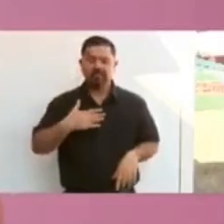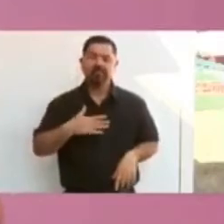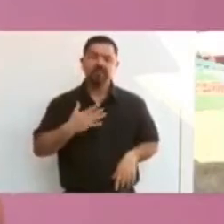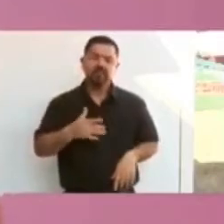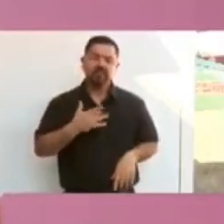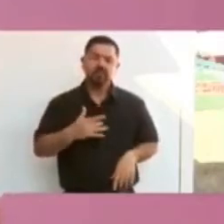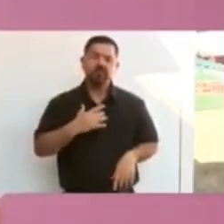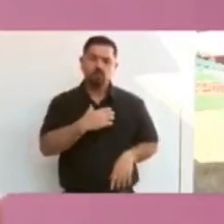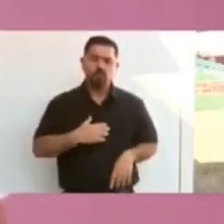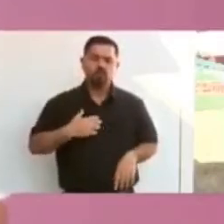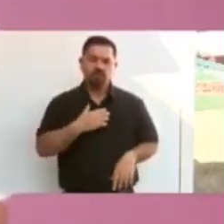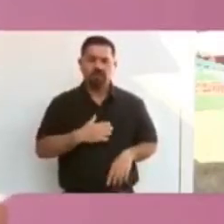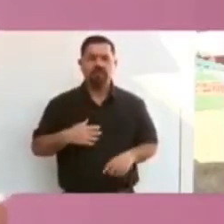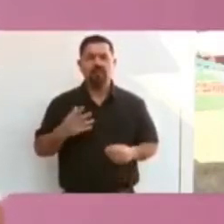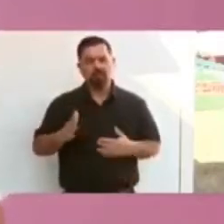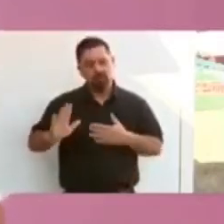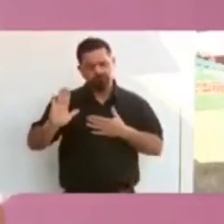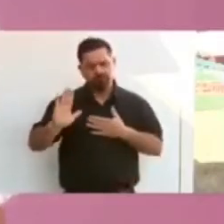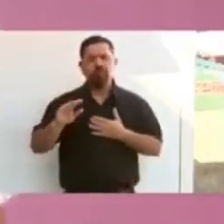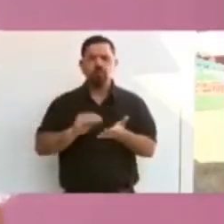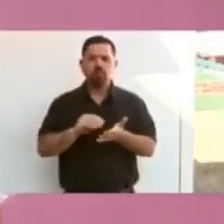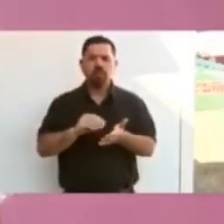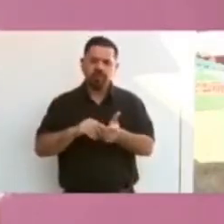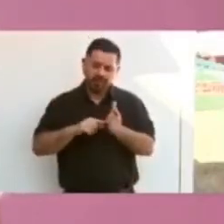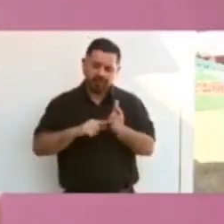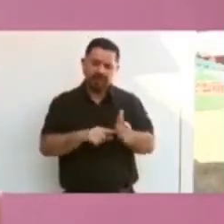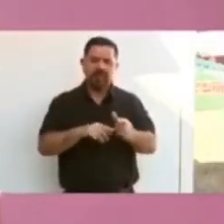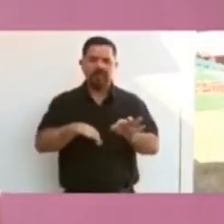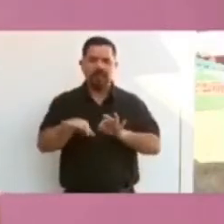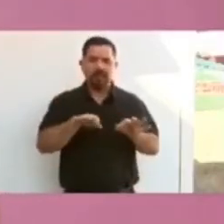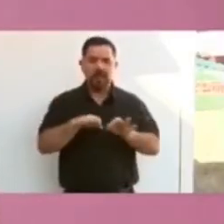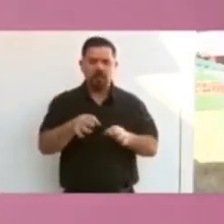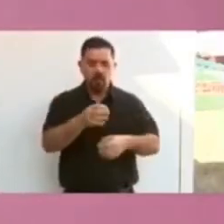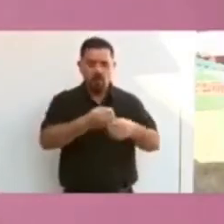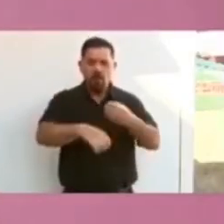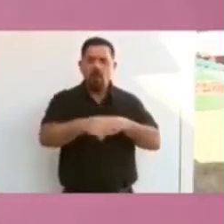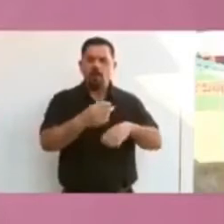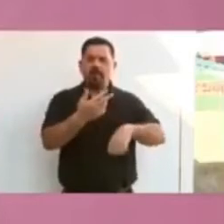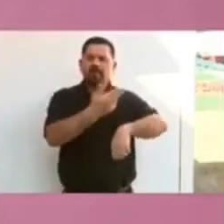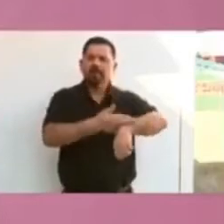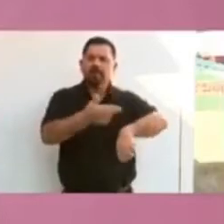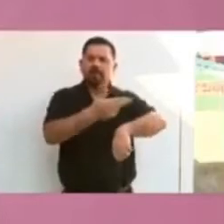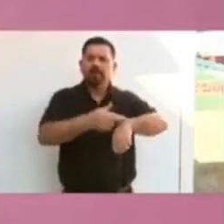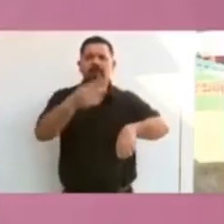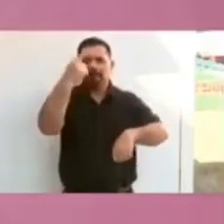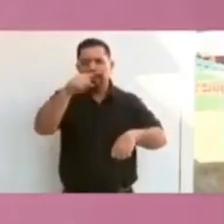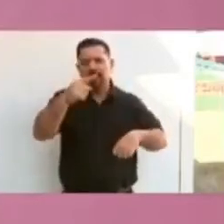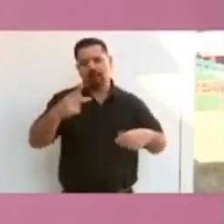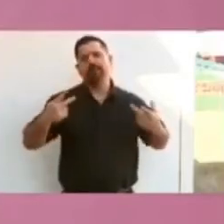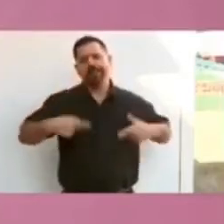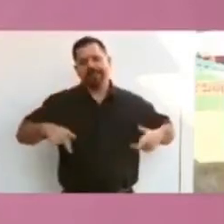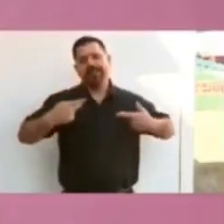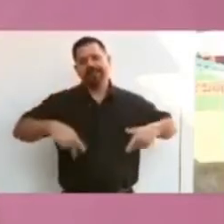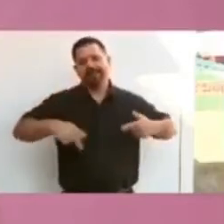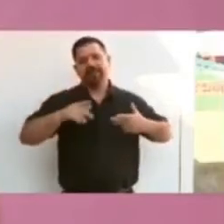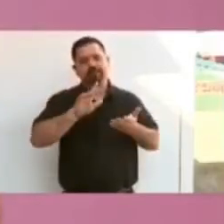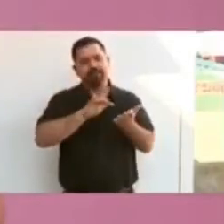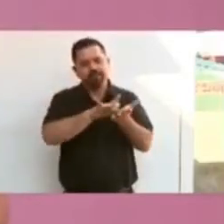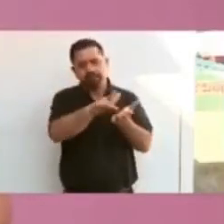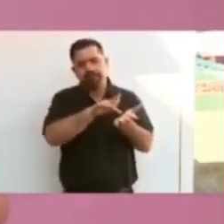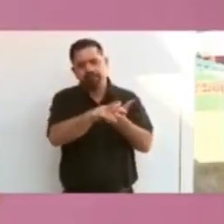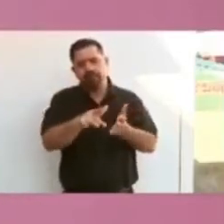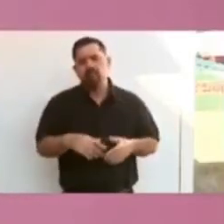sigo comprometida con usted y con el trabajo. Las obras siempre son en beneficio de la gente. Y le quiero decir